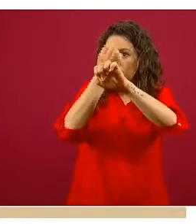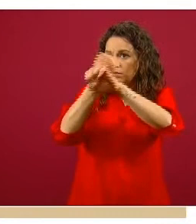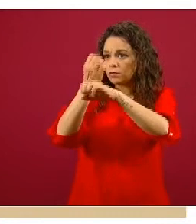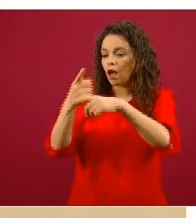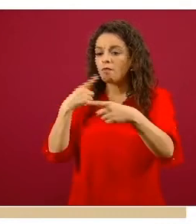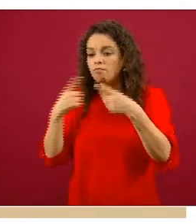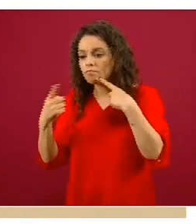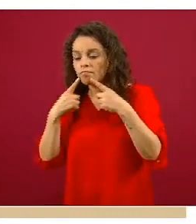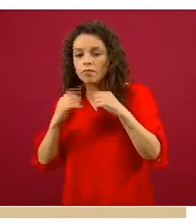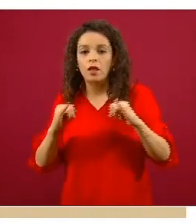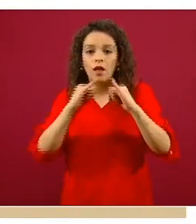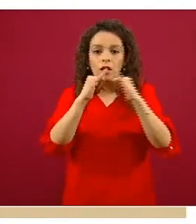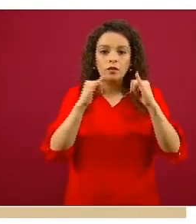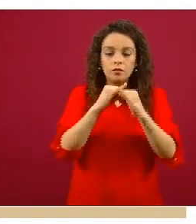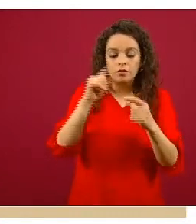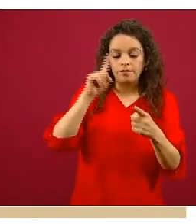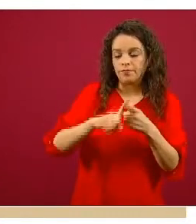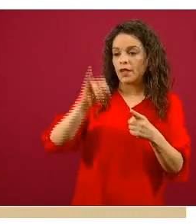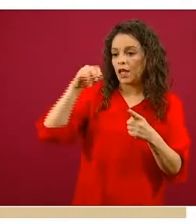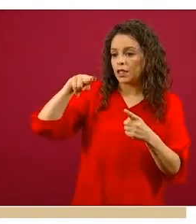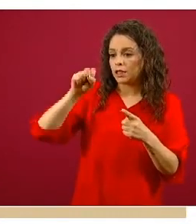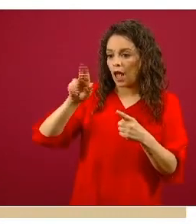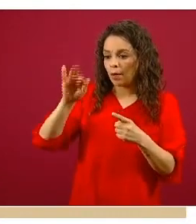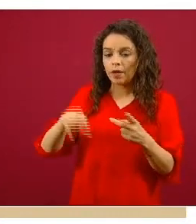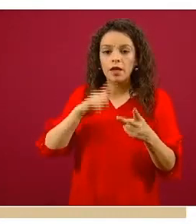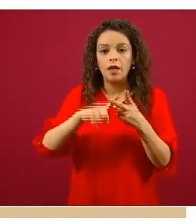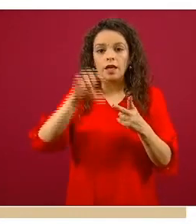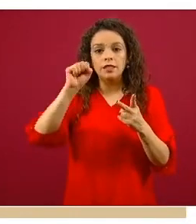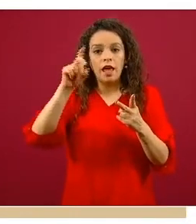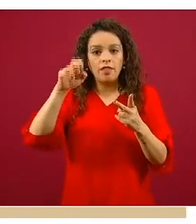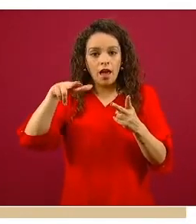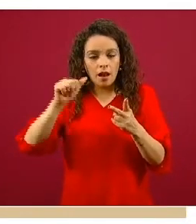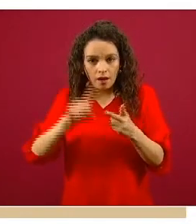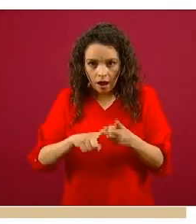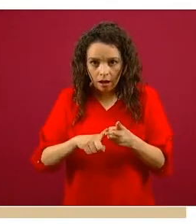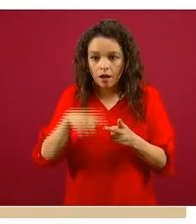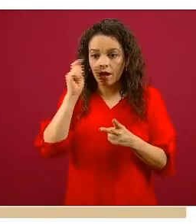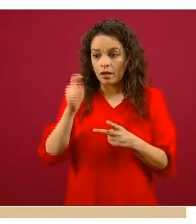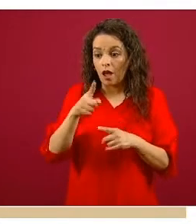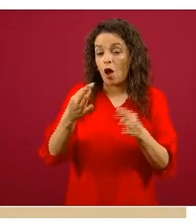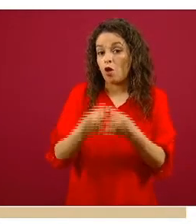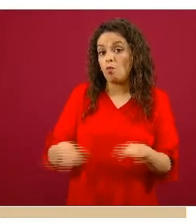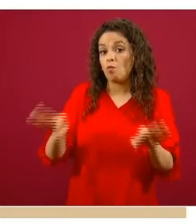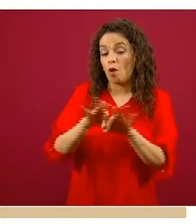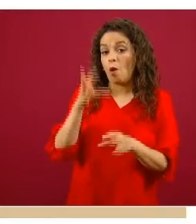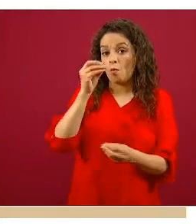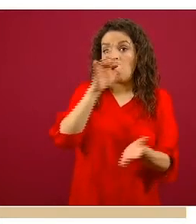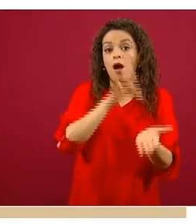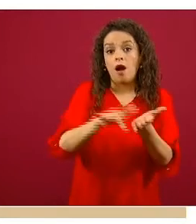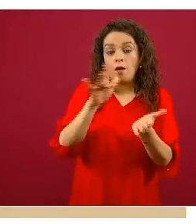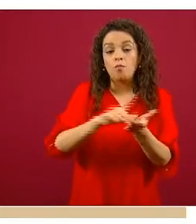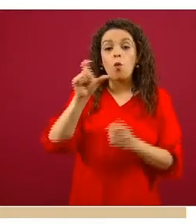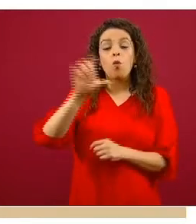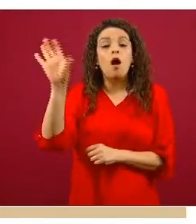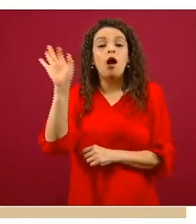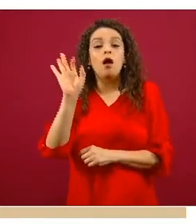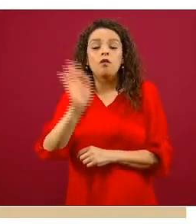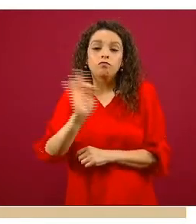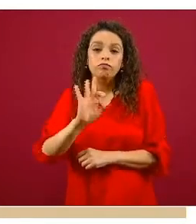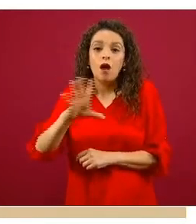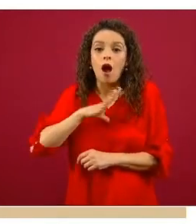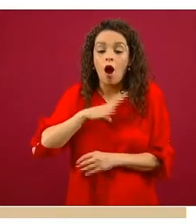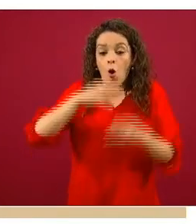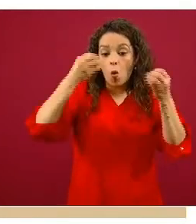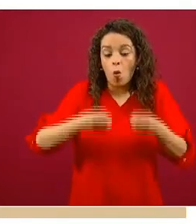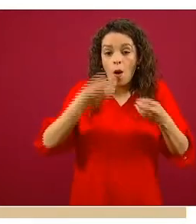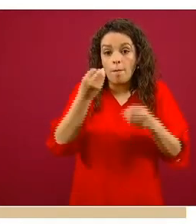instituciones, INSABI, SEDENA, que es la que entra operativamente de manera importante cuando hay niveles importantes de